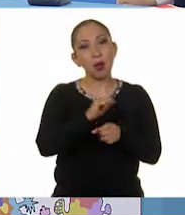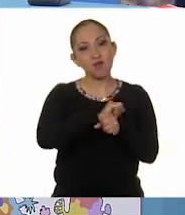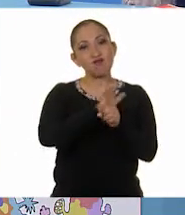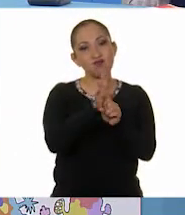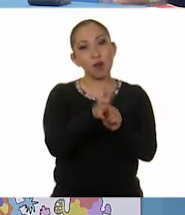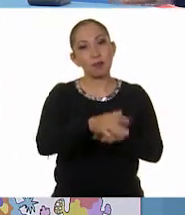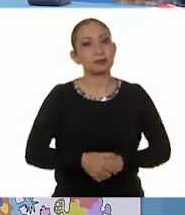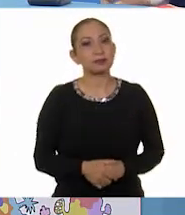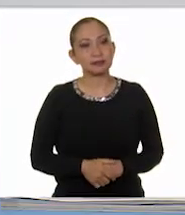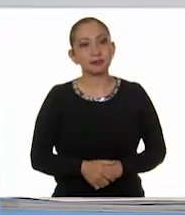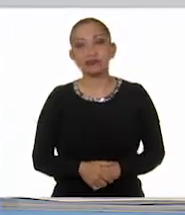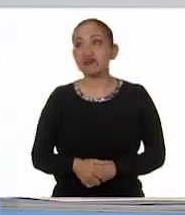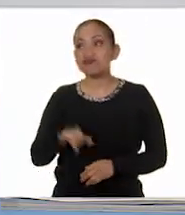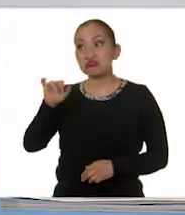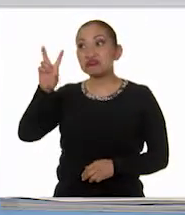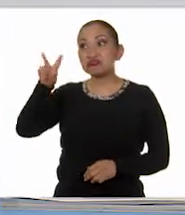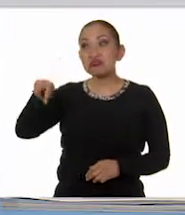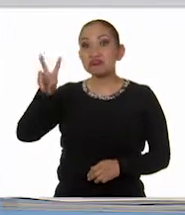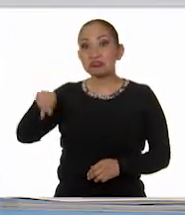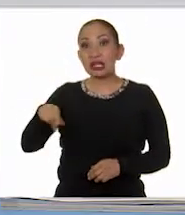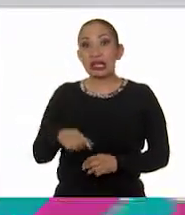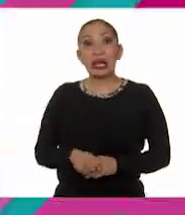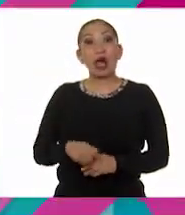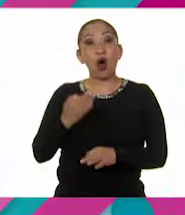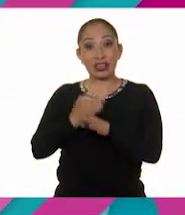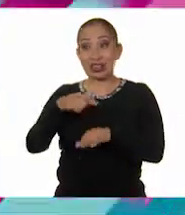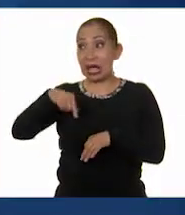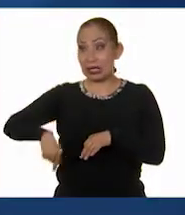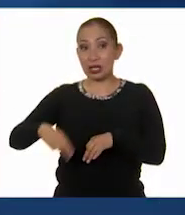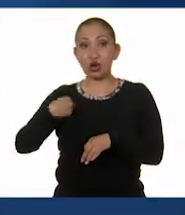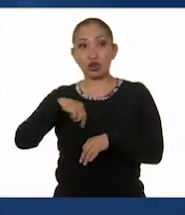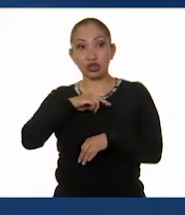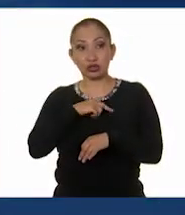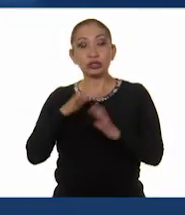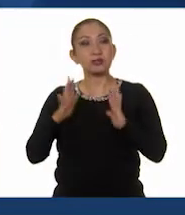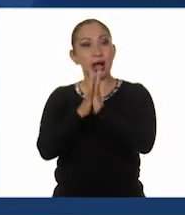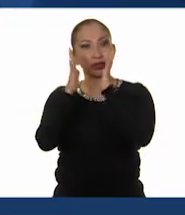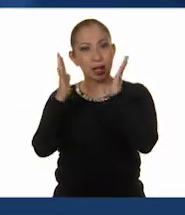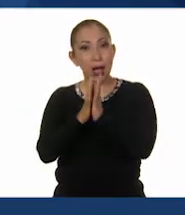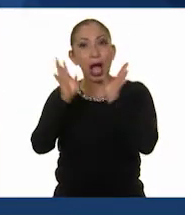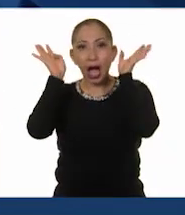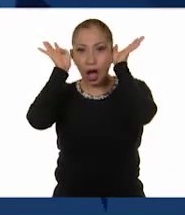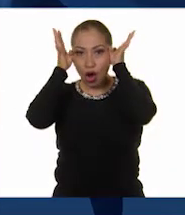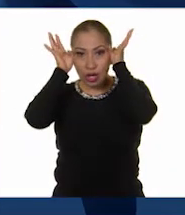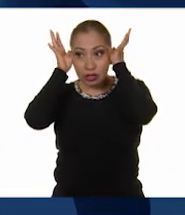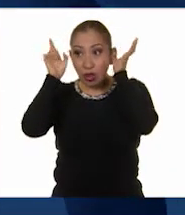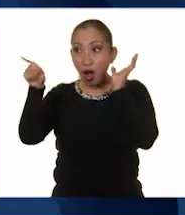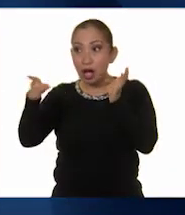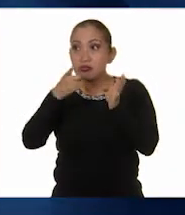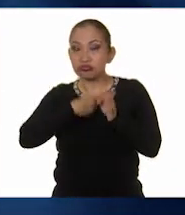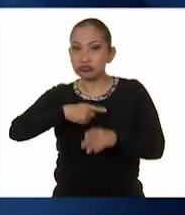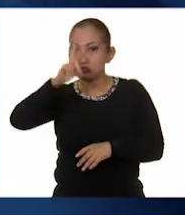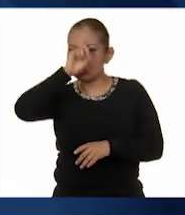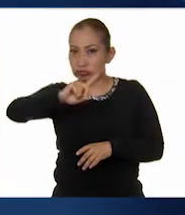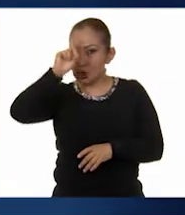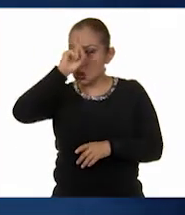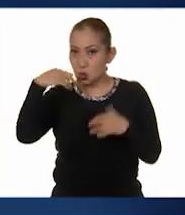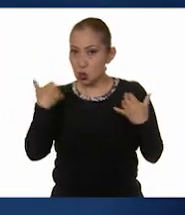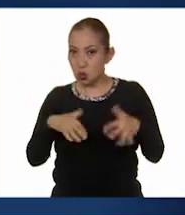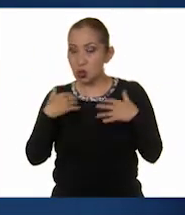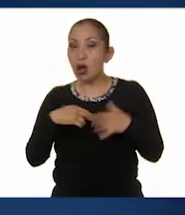pandemia. Sí, maestra, porque hasta en este programa hemos tenido la participación de Ajolisto, que nos hace recomendaciones muy